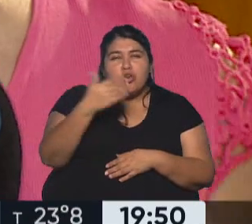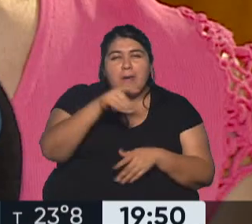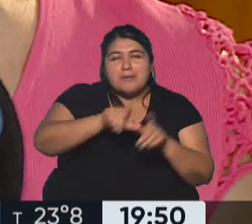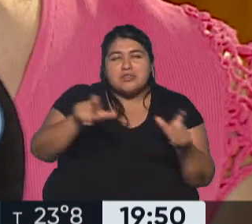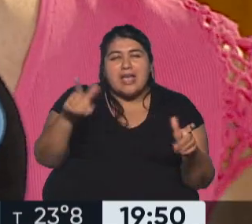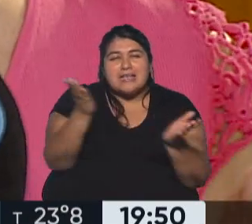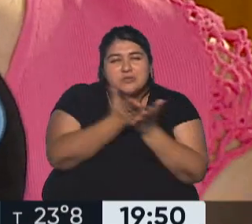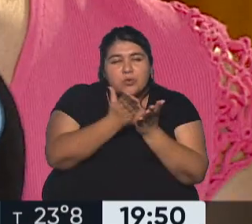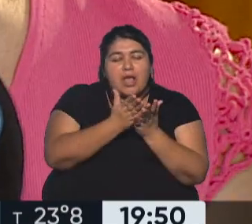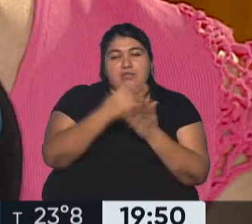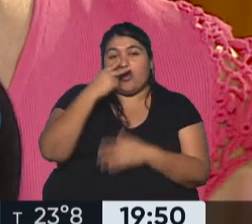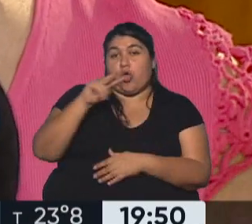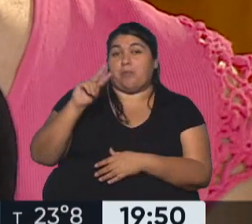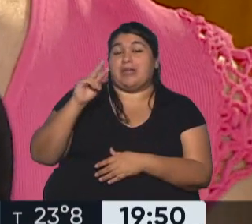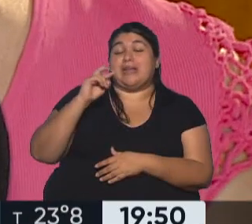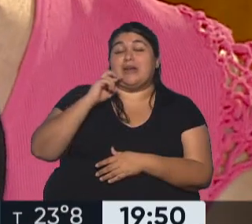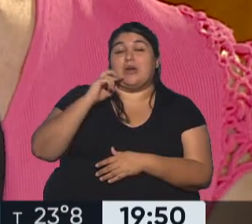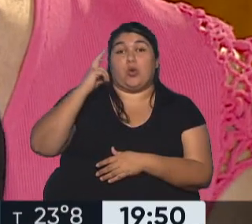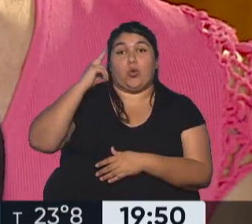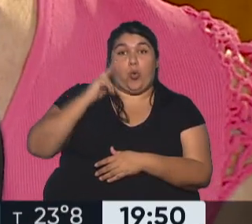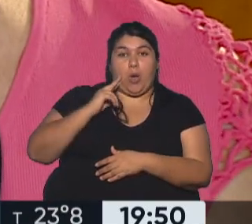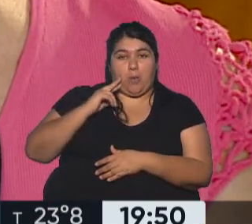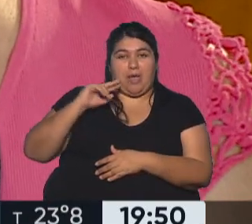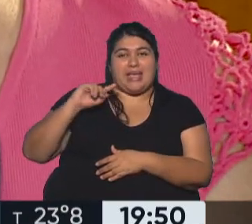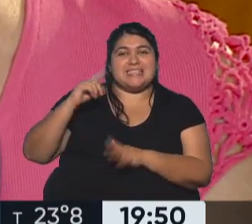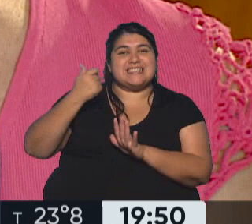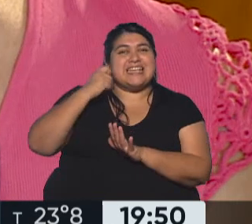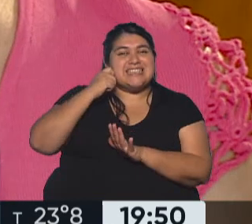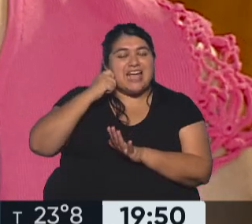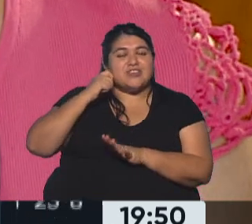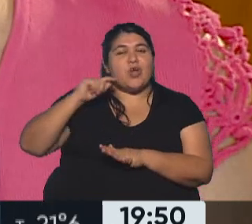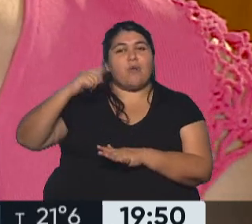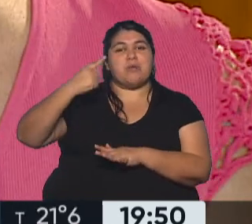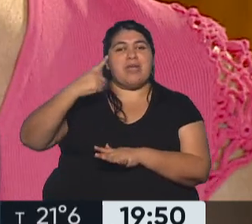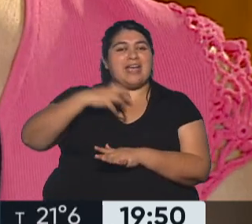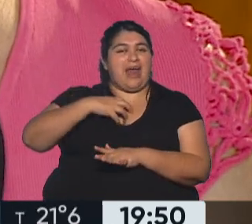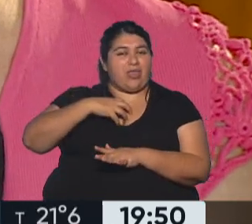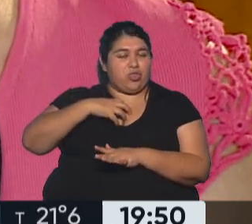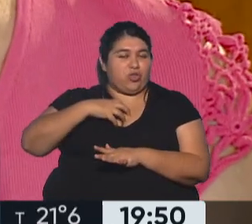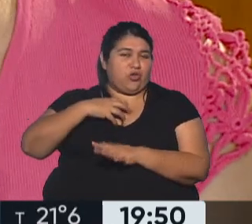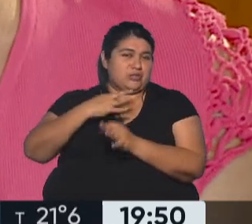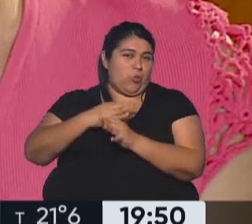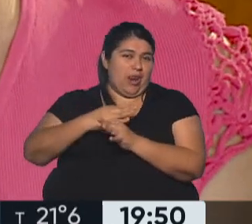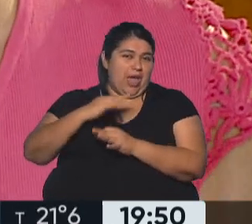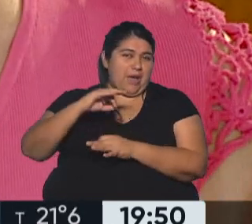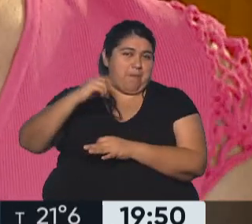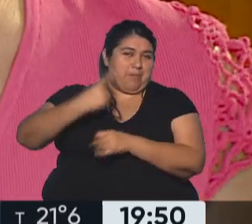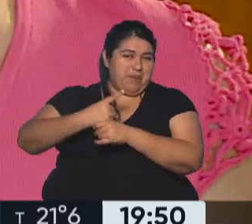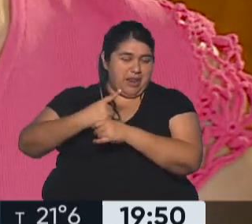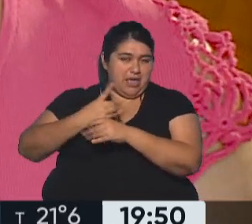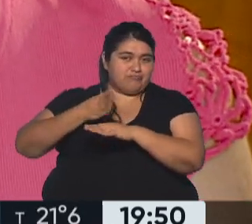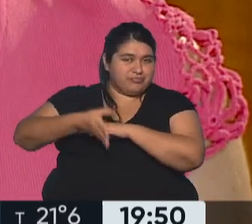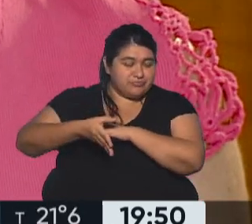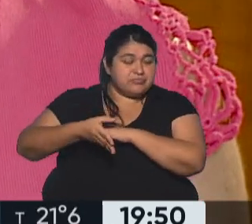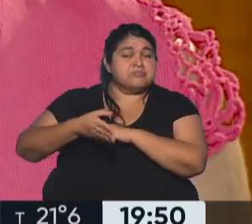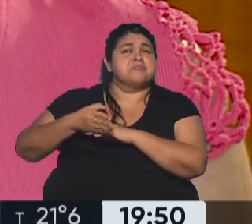en el 2009, con 6 años, estaban en primer grado, iniciando su escolaridad en la escuela primaria, ¿cuántos de